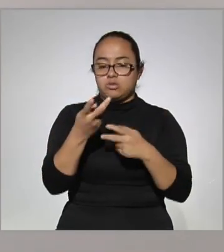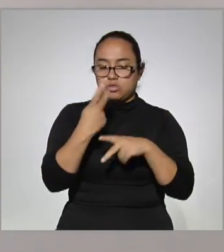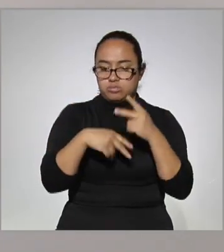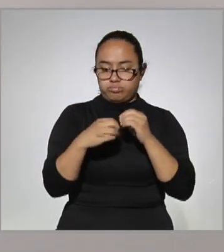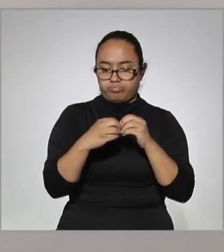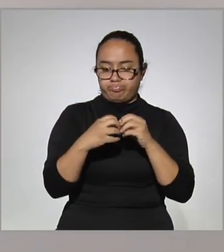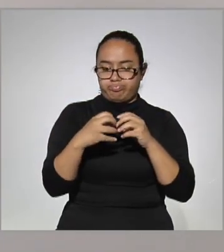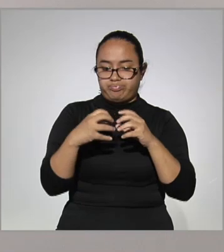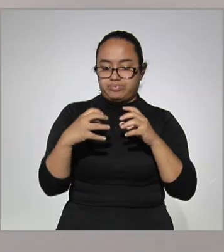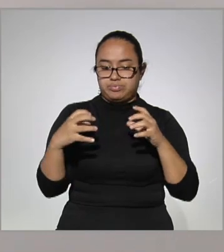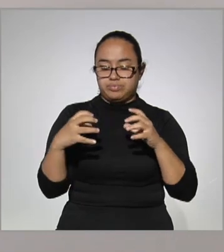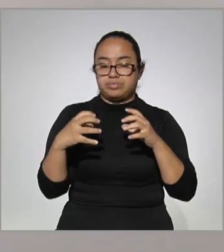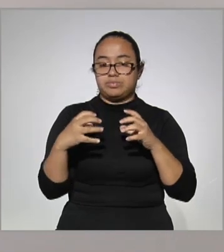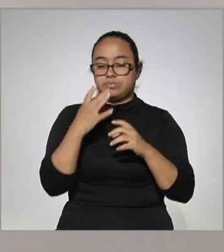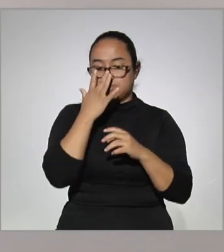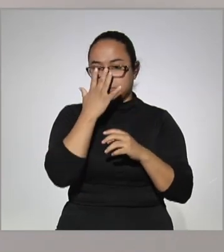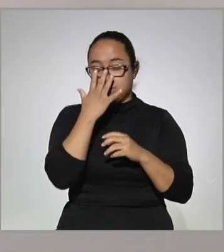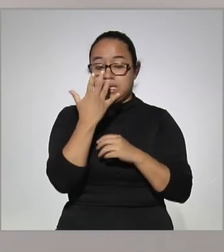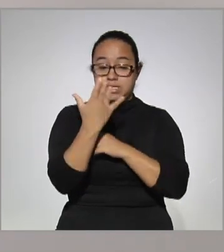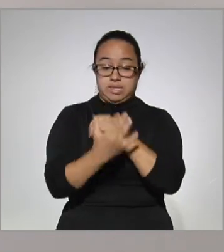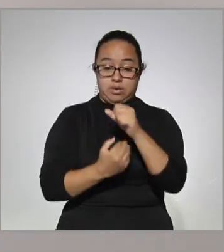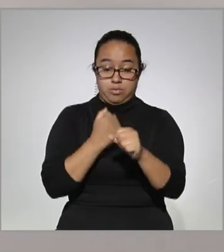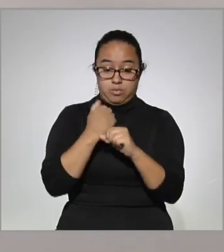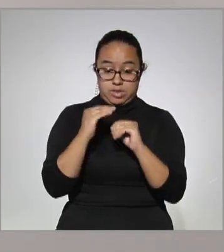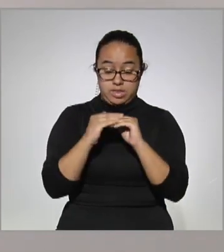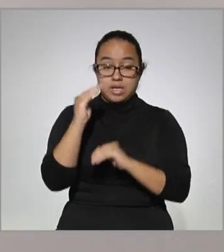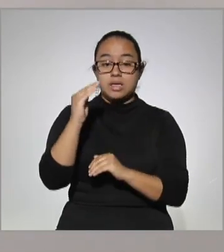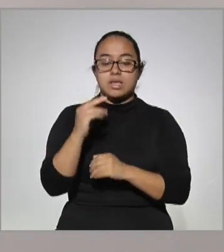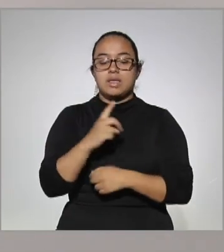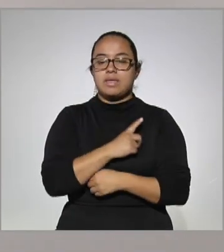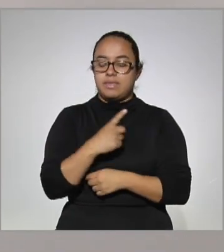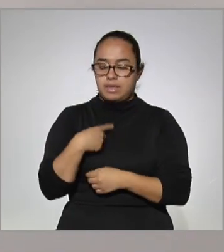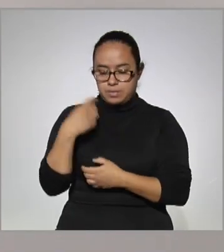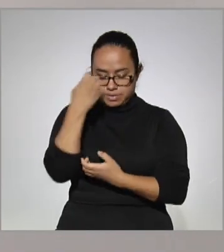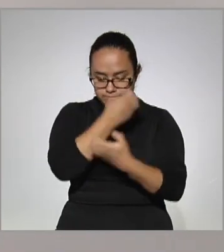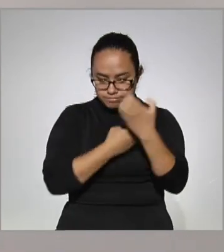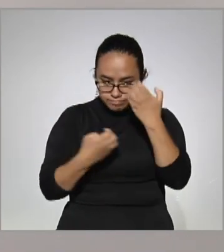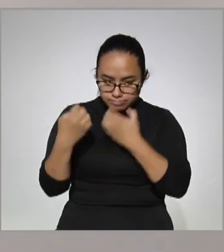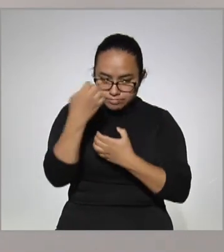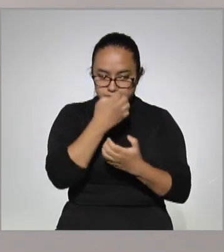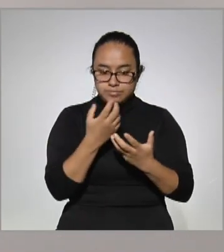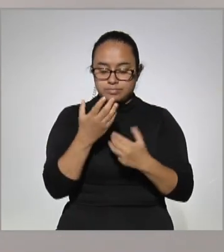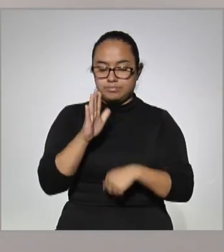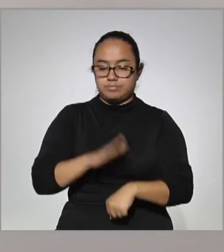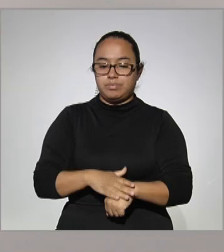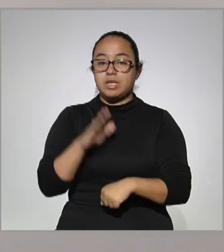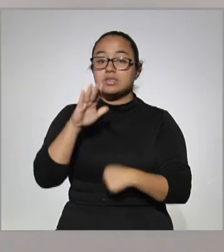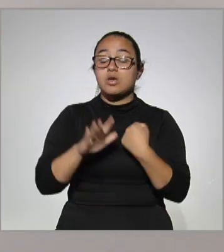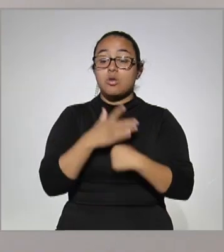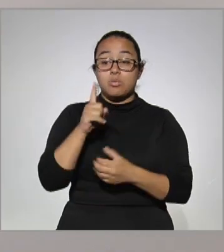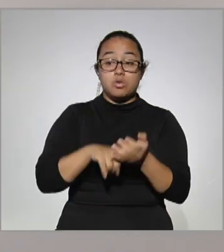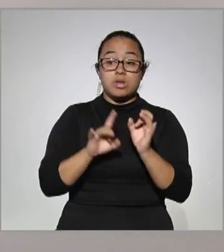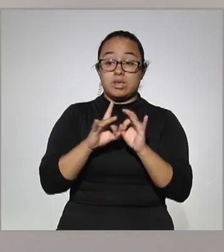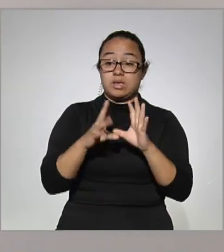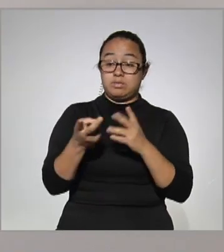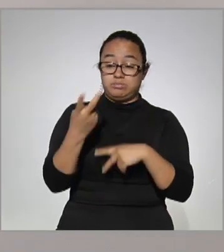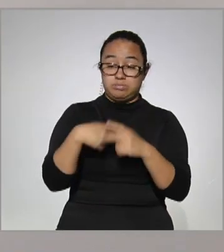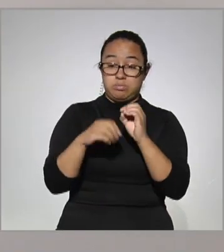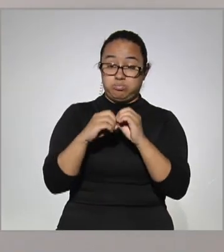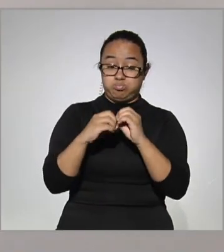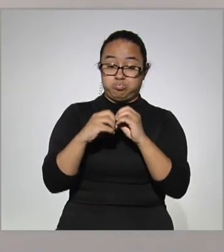engrosara. Entonces, 50 años debería de hacerse algún análisis, porque cualquier crecimiento